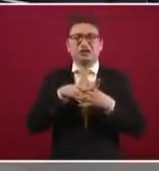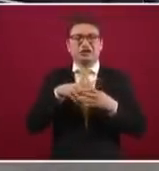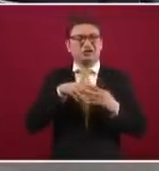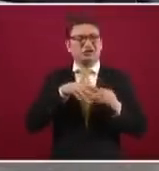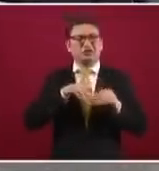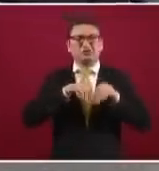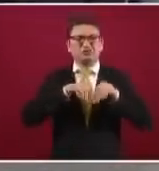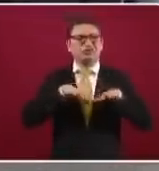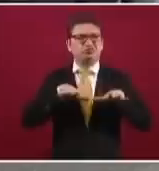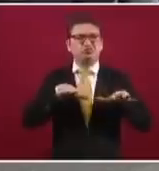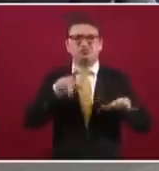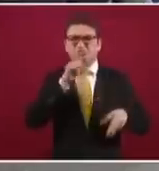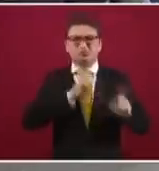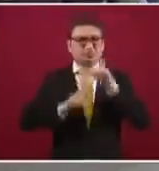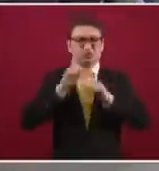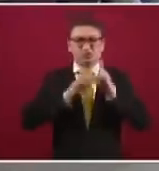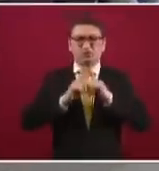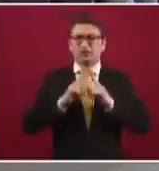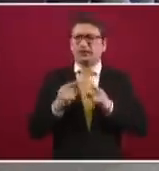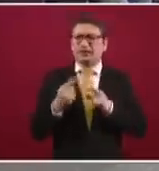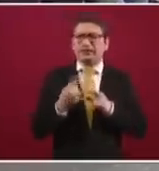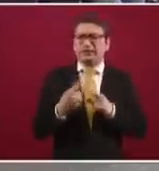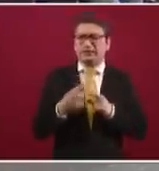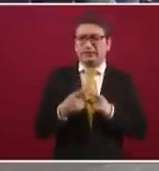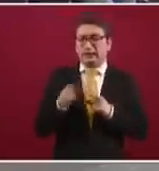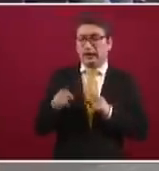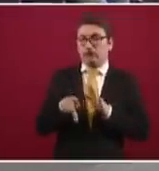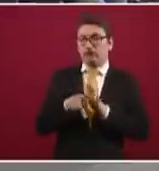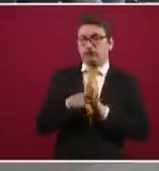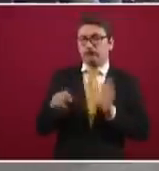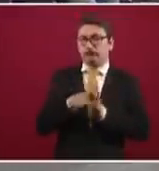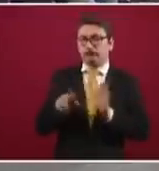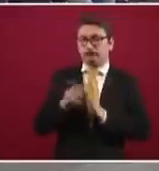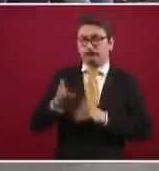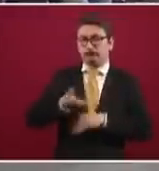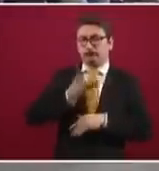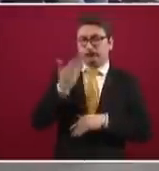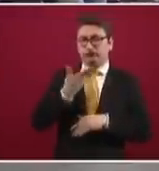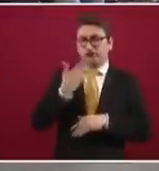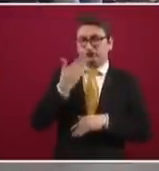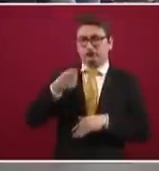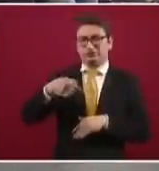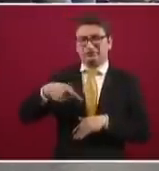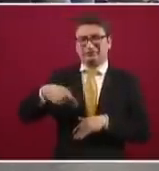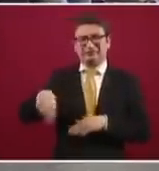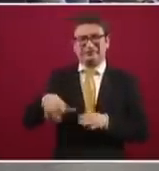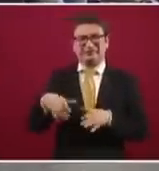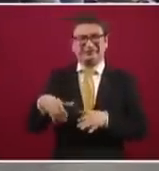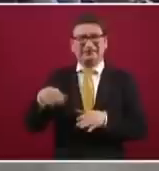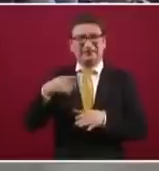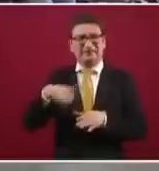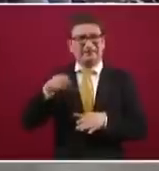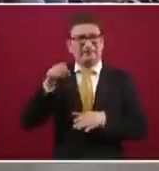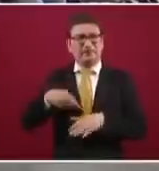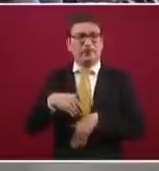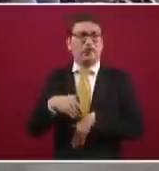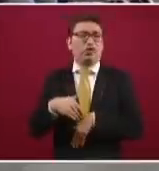por parte de la prensa tradicional, la prensa decadente,